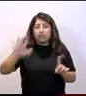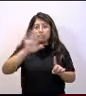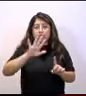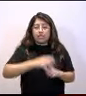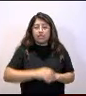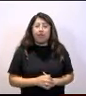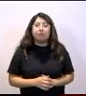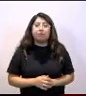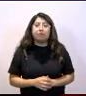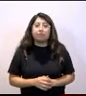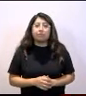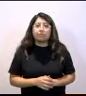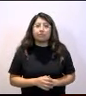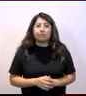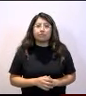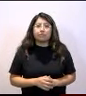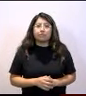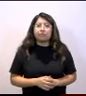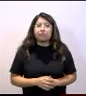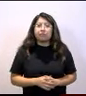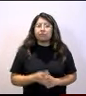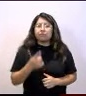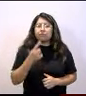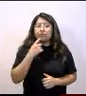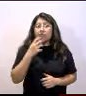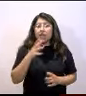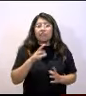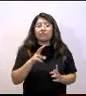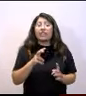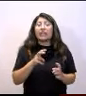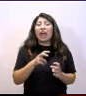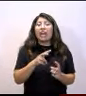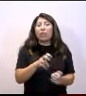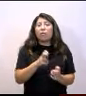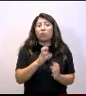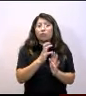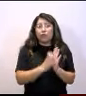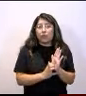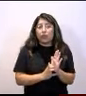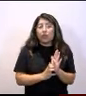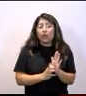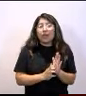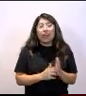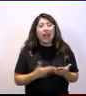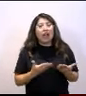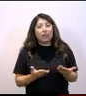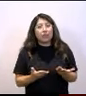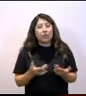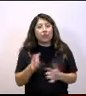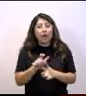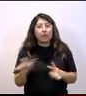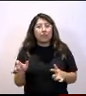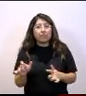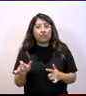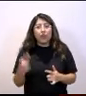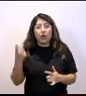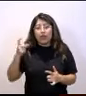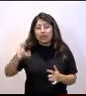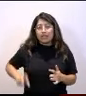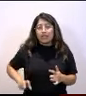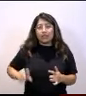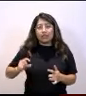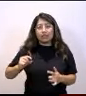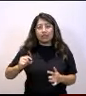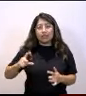deflactación siempre va a beneficiar más a quienes más tienen. Esto, como decía también el